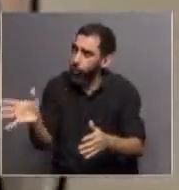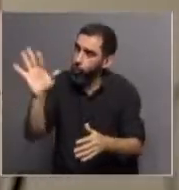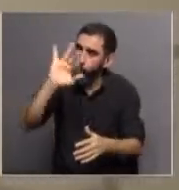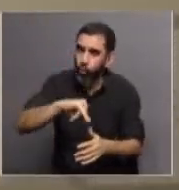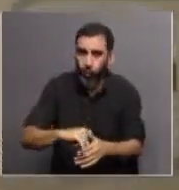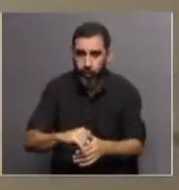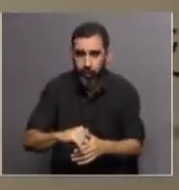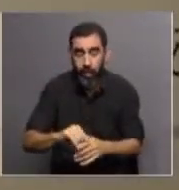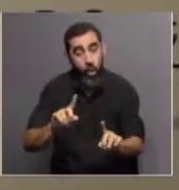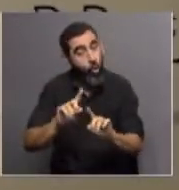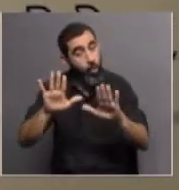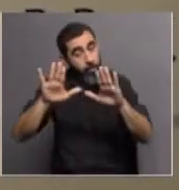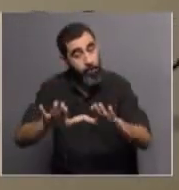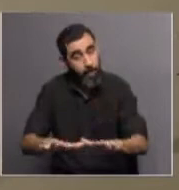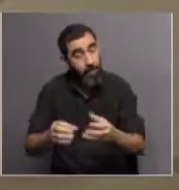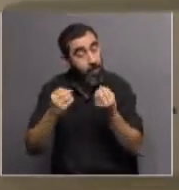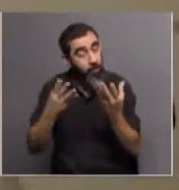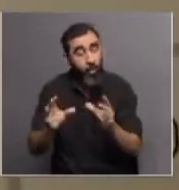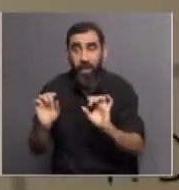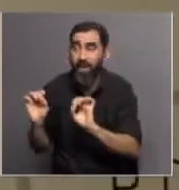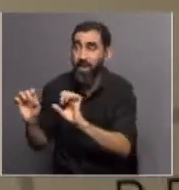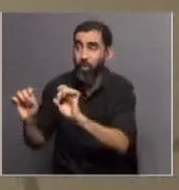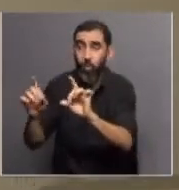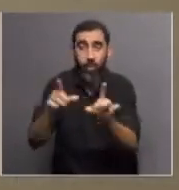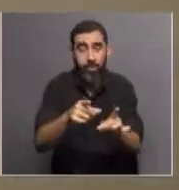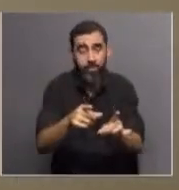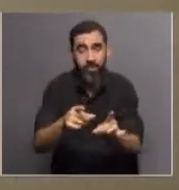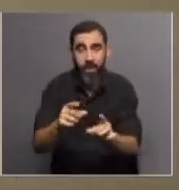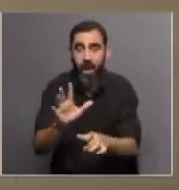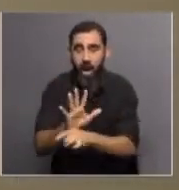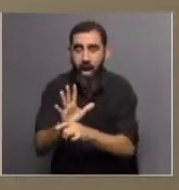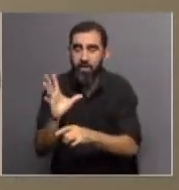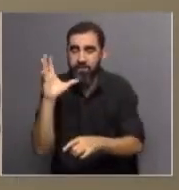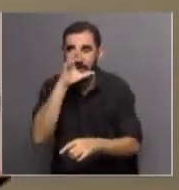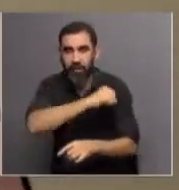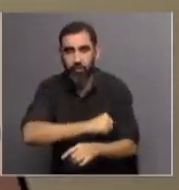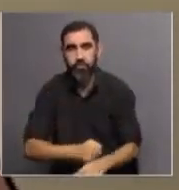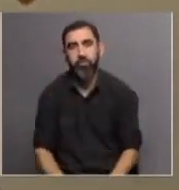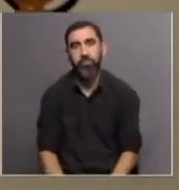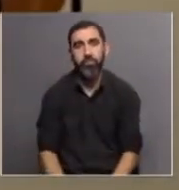sin pausa, porque la naturaleza nos guarda secretos.